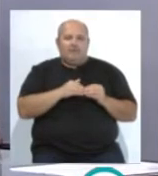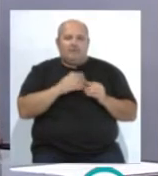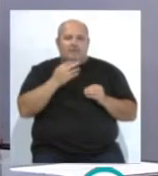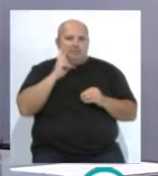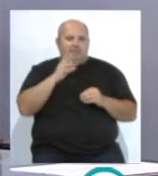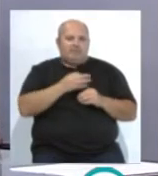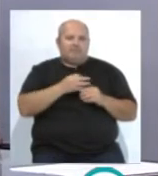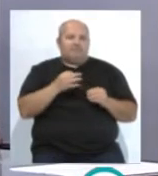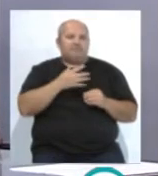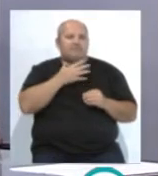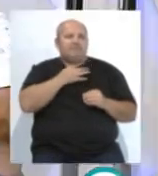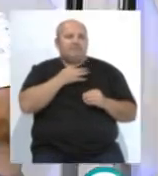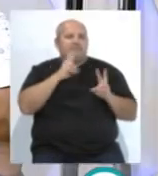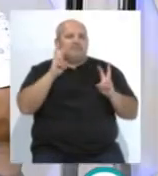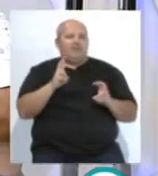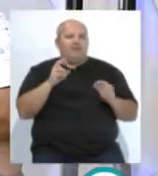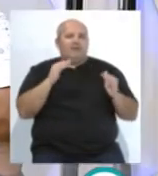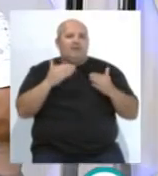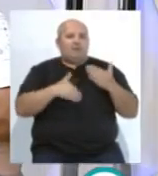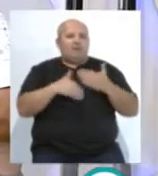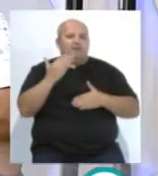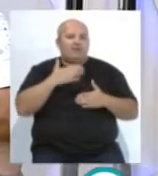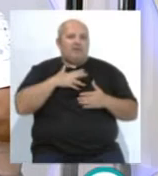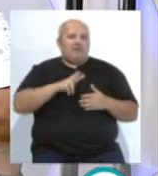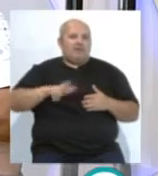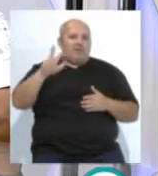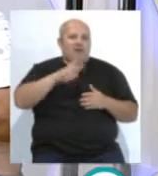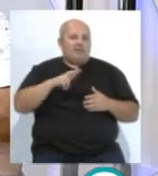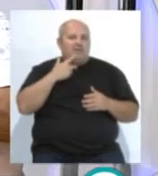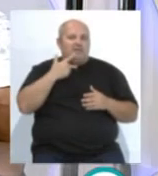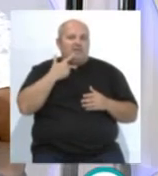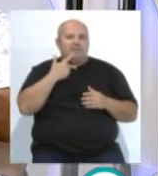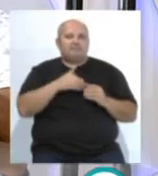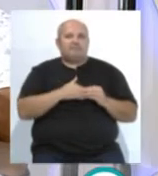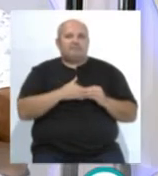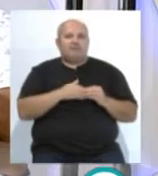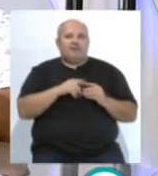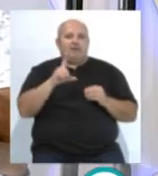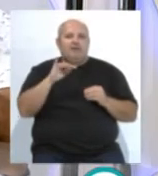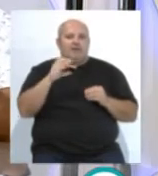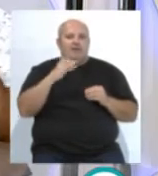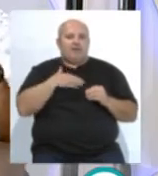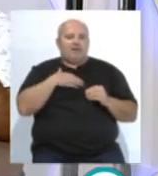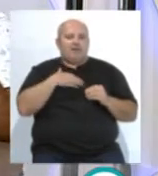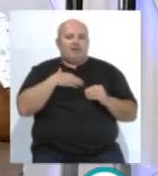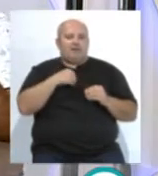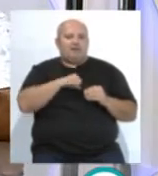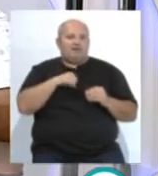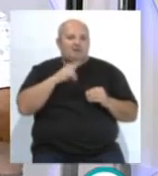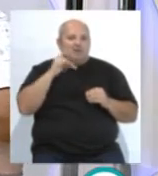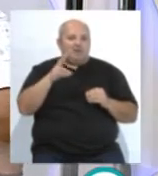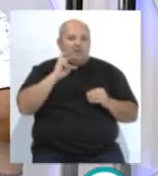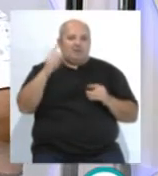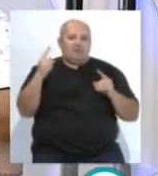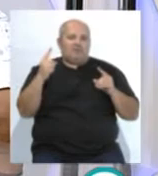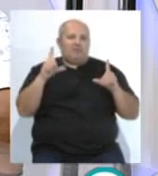se ve perfectamente. Lo gracioso es que hay un periódico nacional que se ve Lecky metiéndose el gol solo y no se ve el